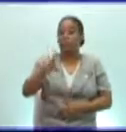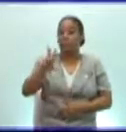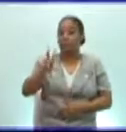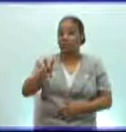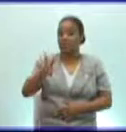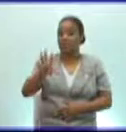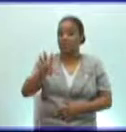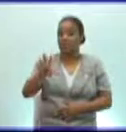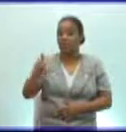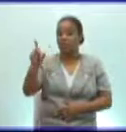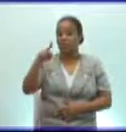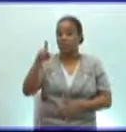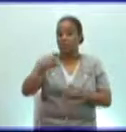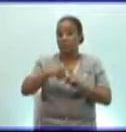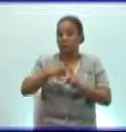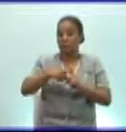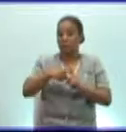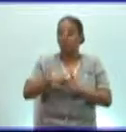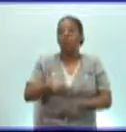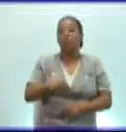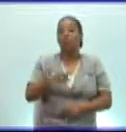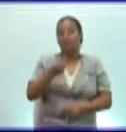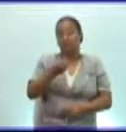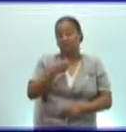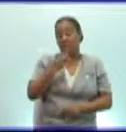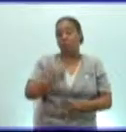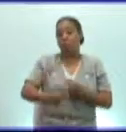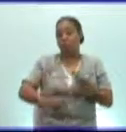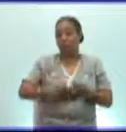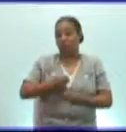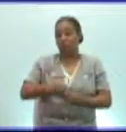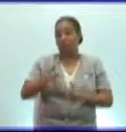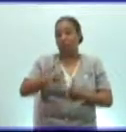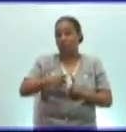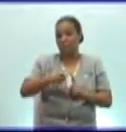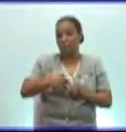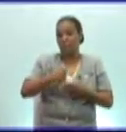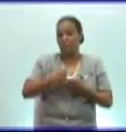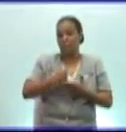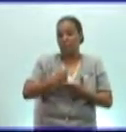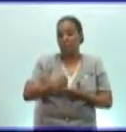entonces la constante del producto iónico del agua igual a 10 a la menos 14.